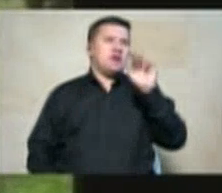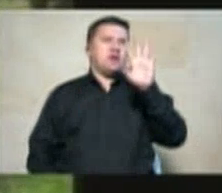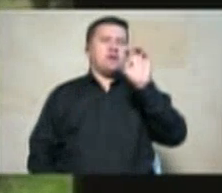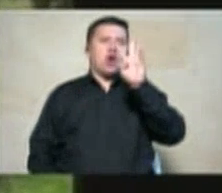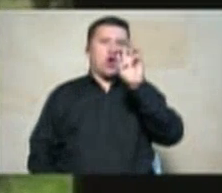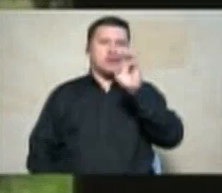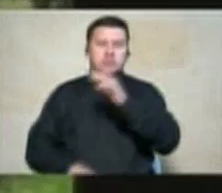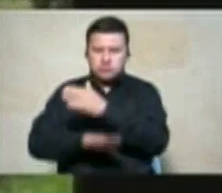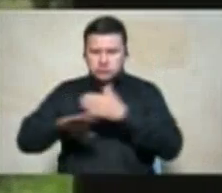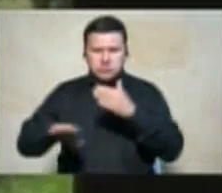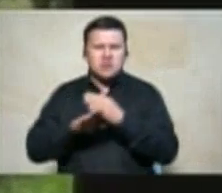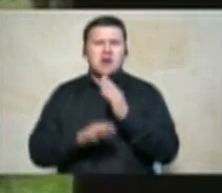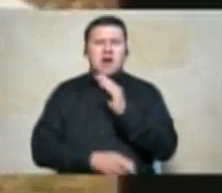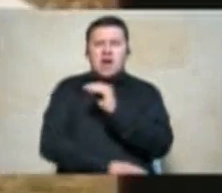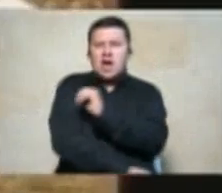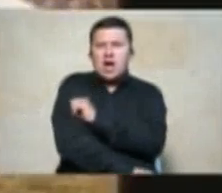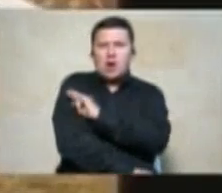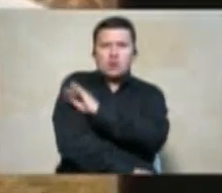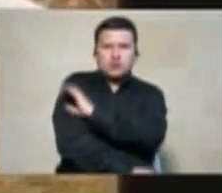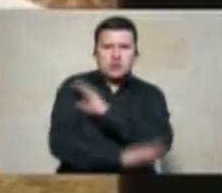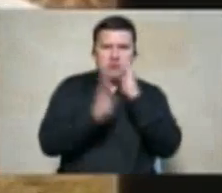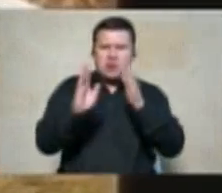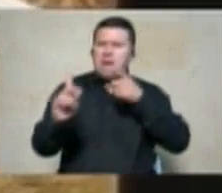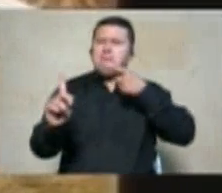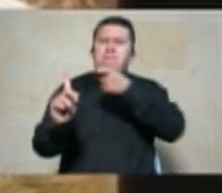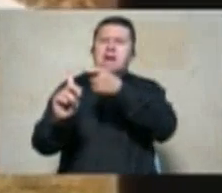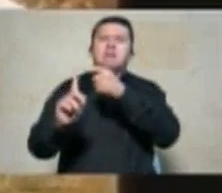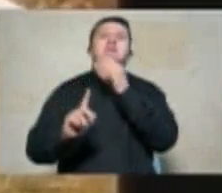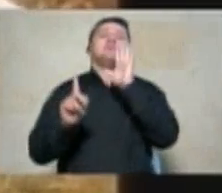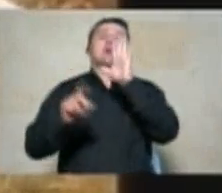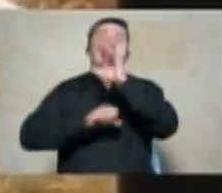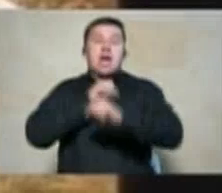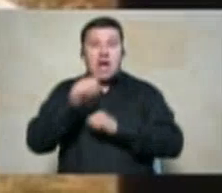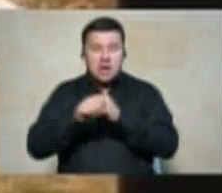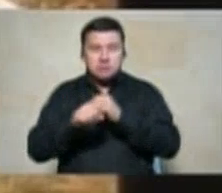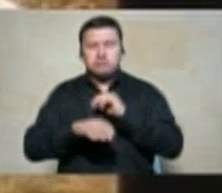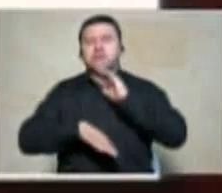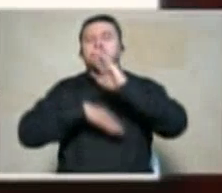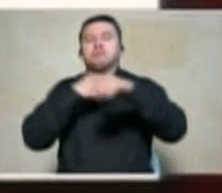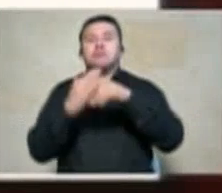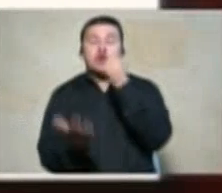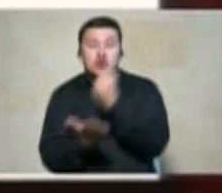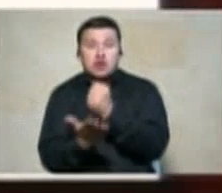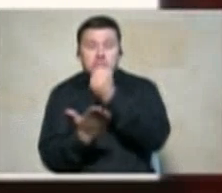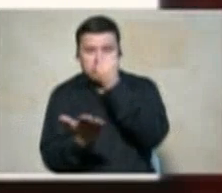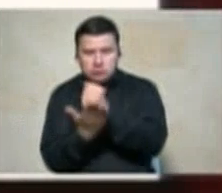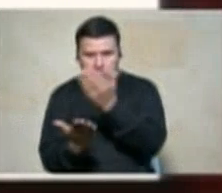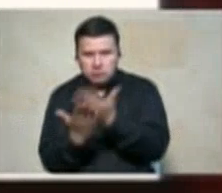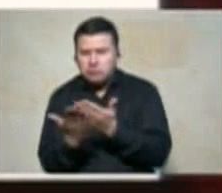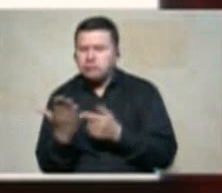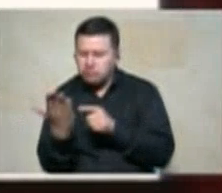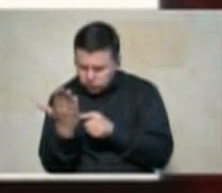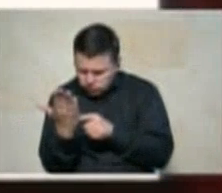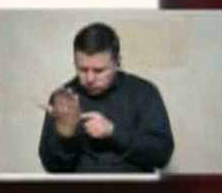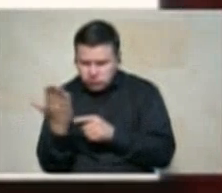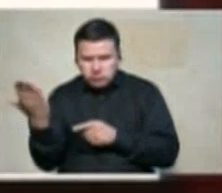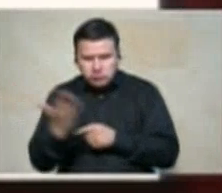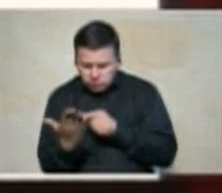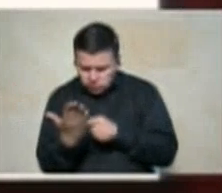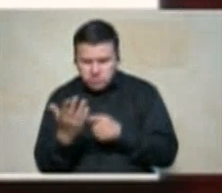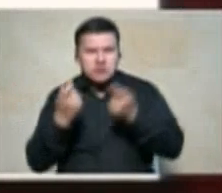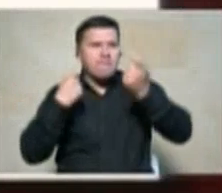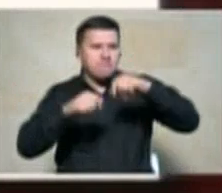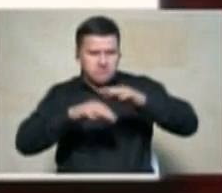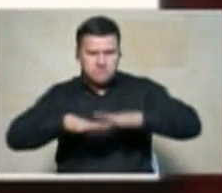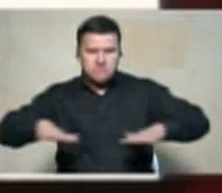después, según declaró al notario único de Tenerife, llegó a su despacho para venderle la tierra a la alcaldía San Ángel, y cuyo titular es uno de los firmantes del